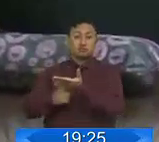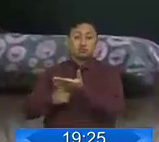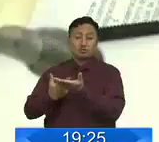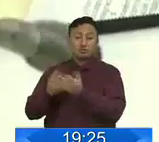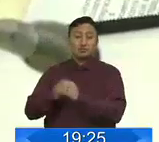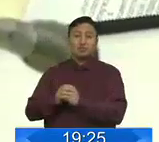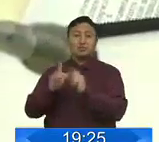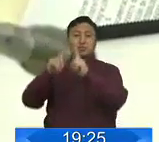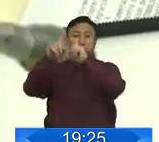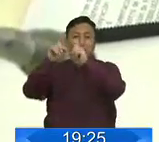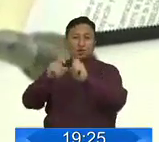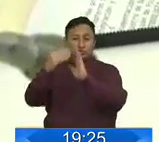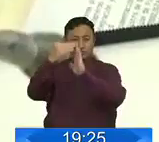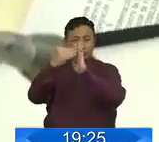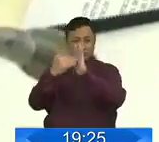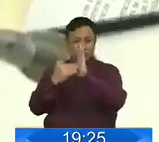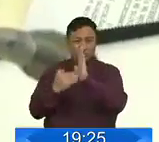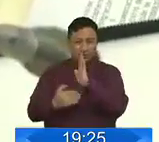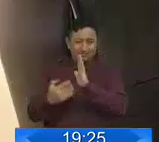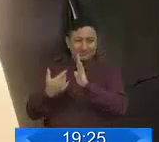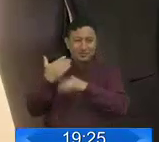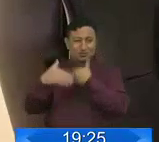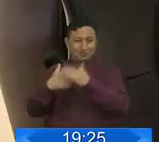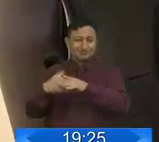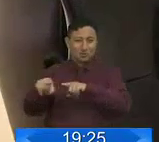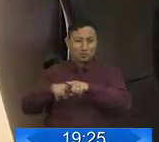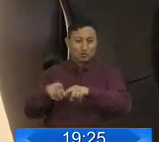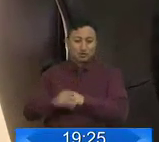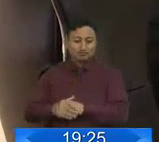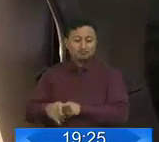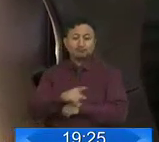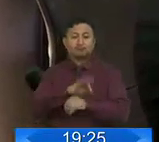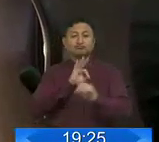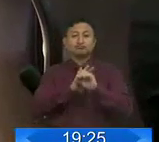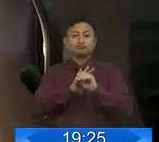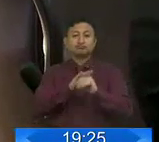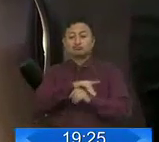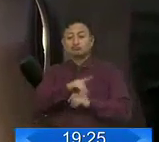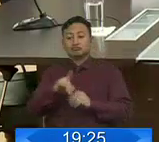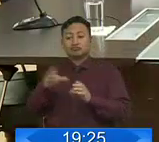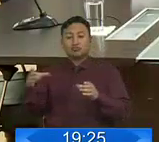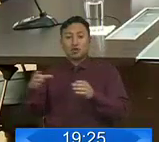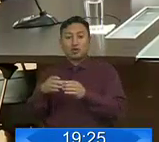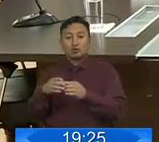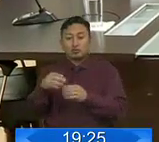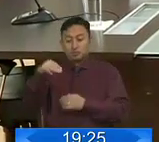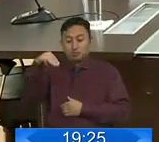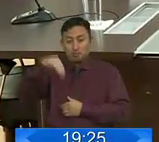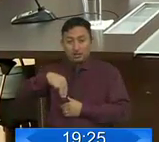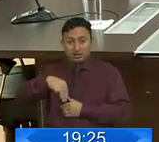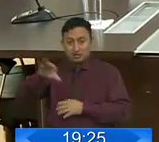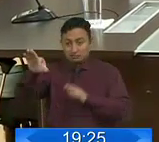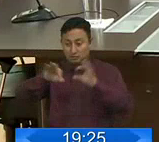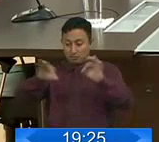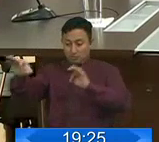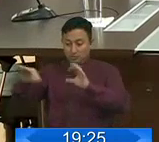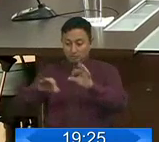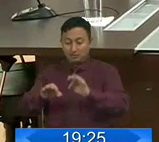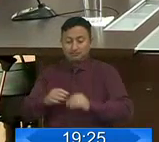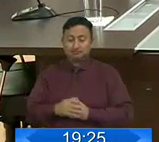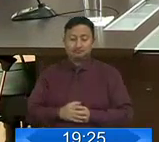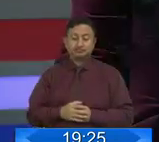de preguntas para el concurso. Se espera que el Consejo elija a esta comisión este martes. Informo Javier